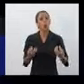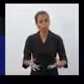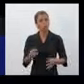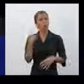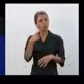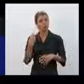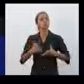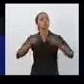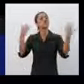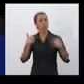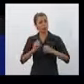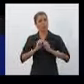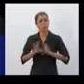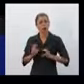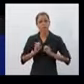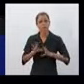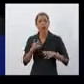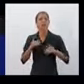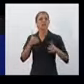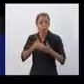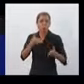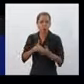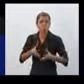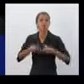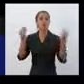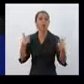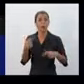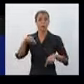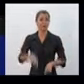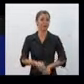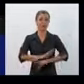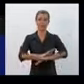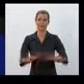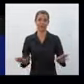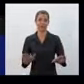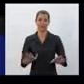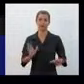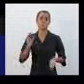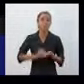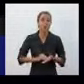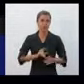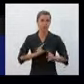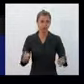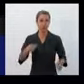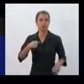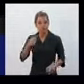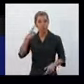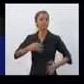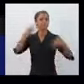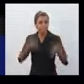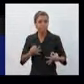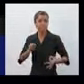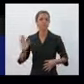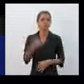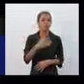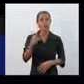hemos tropezado muchas veces con la piedra pero ya es hora de que no nos pase más yo estoy seguro que entre todos y